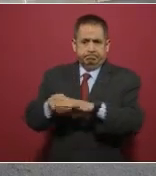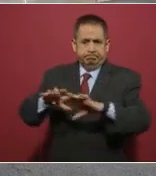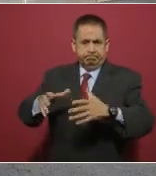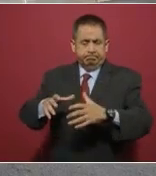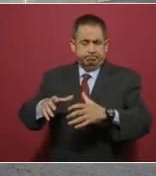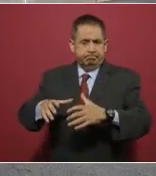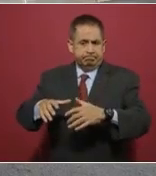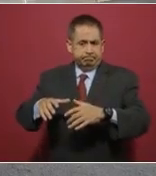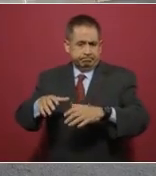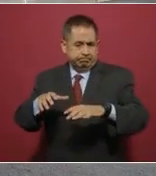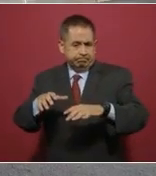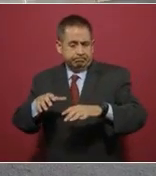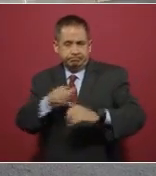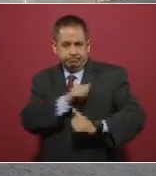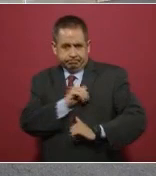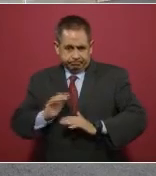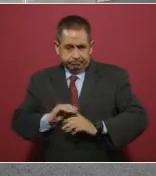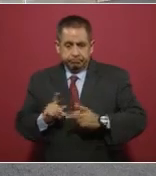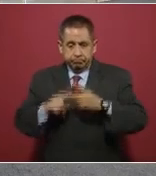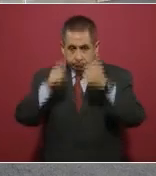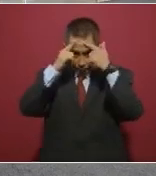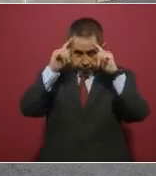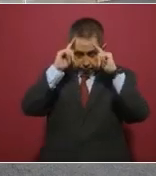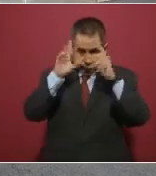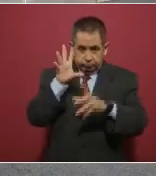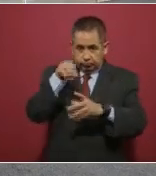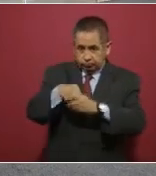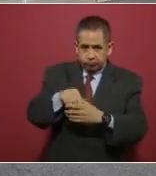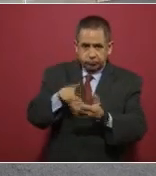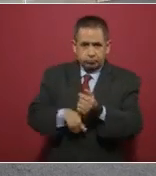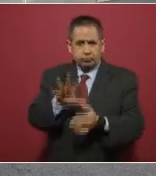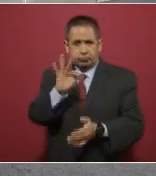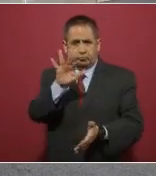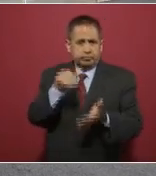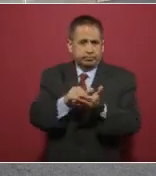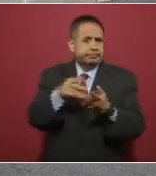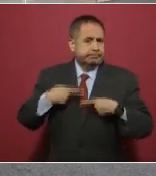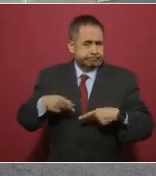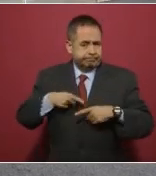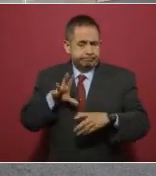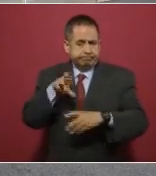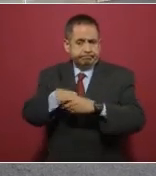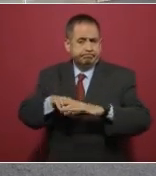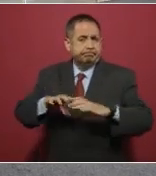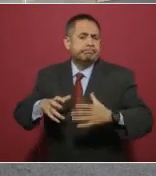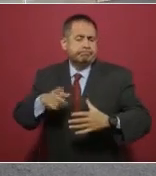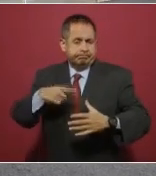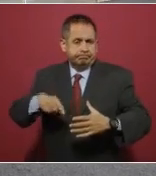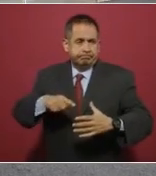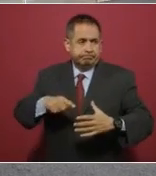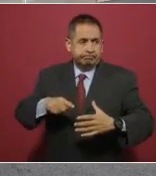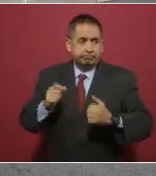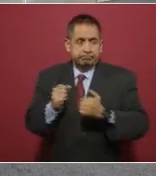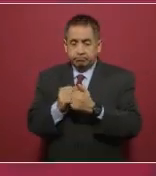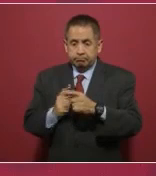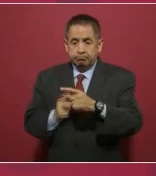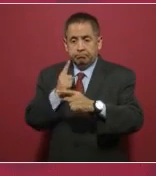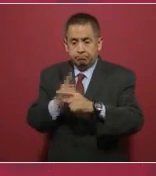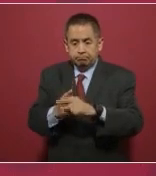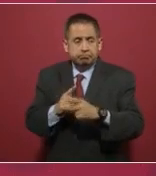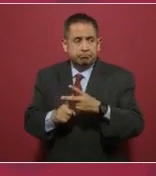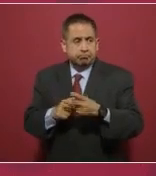la Marina 40,000 elementos, que sumados a la Policía